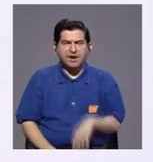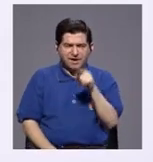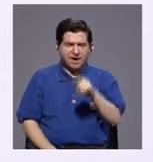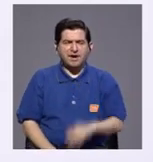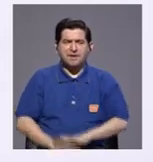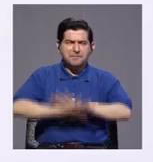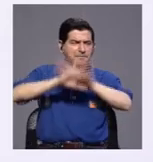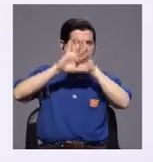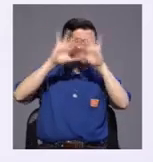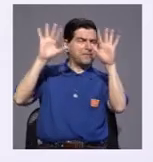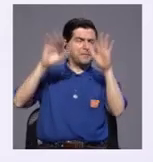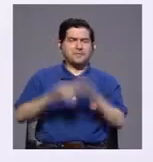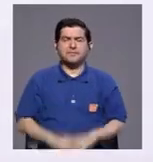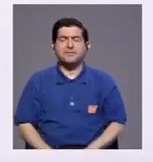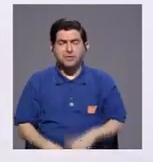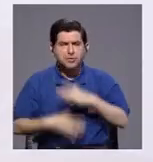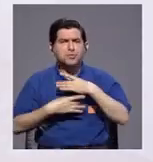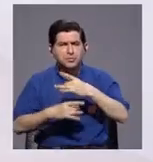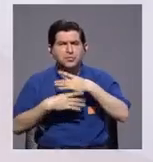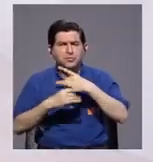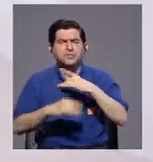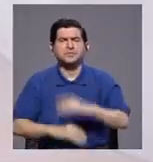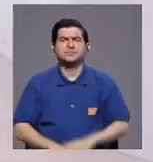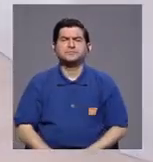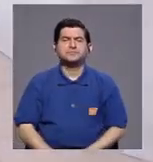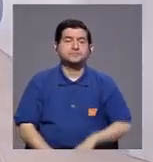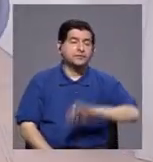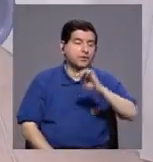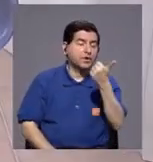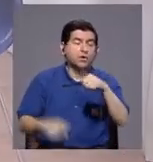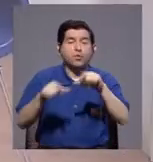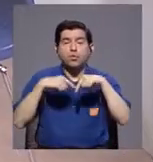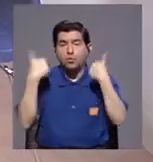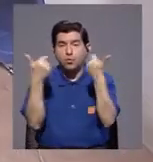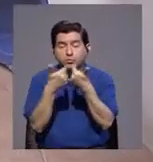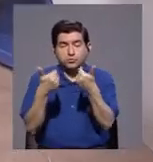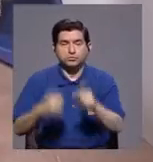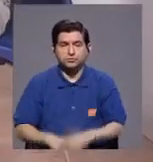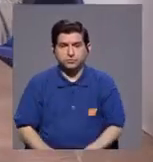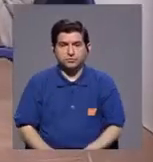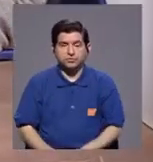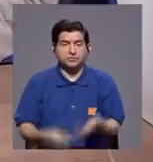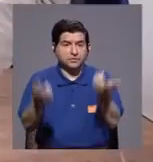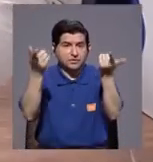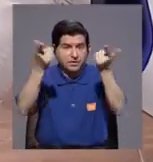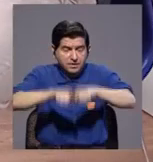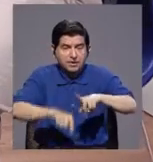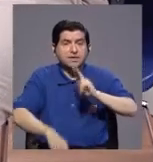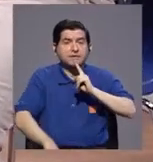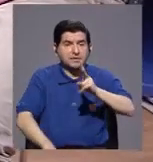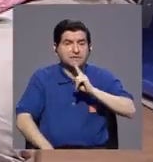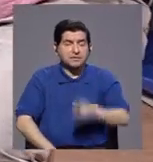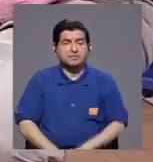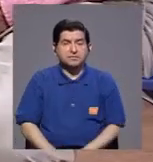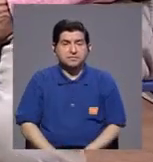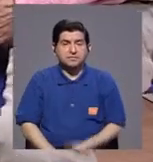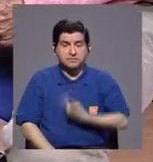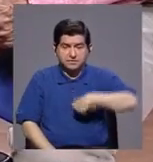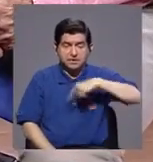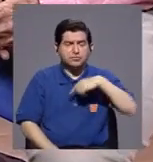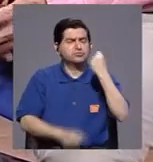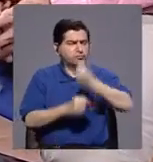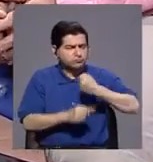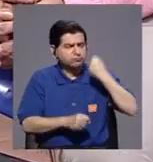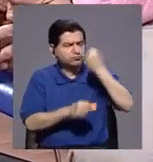para ellos han sido muy interesante con el otro sector que es el sector donde hemos realmente abocado mucho esfuerzo